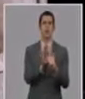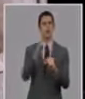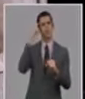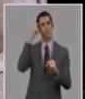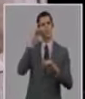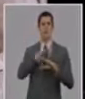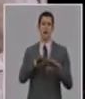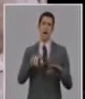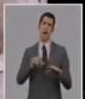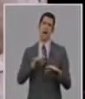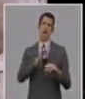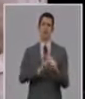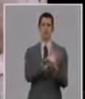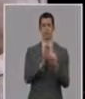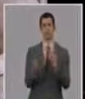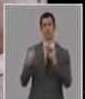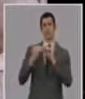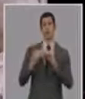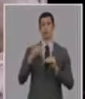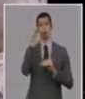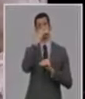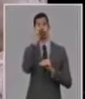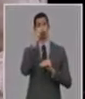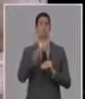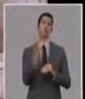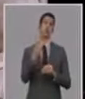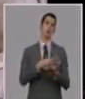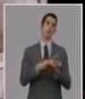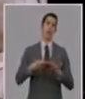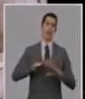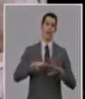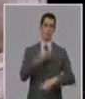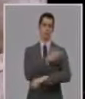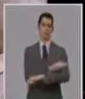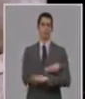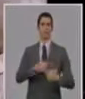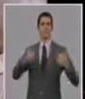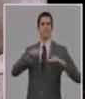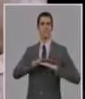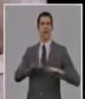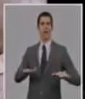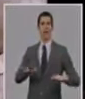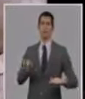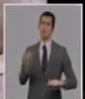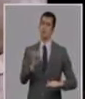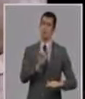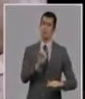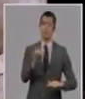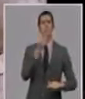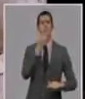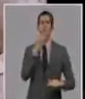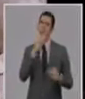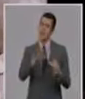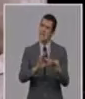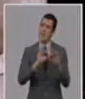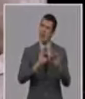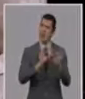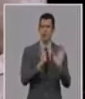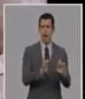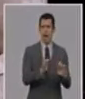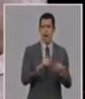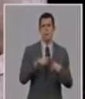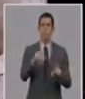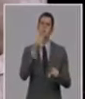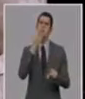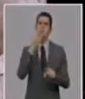semanas, es una entidad que tiene una etapa aguda, pero que también tiene una etapa de convalecencia que puede